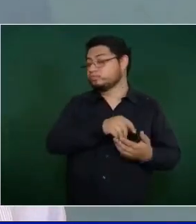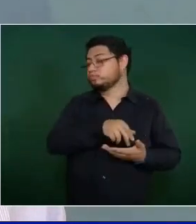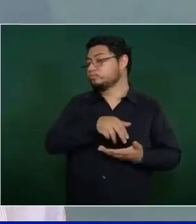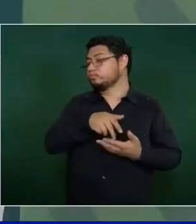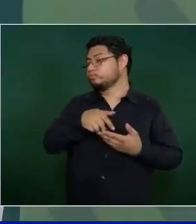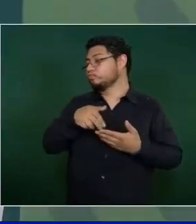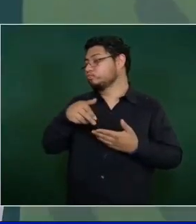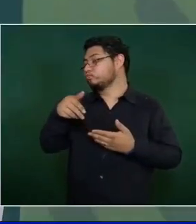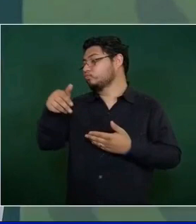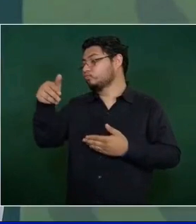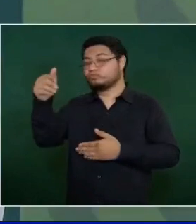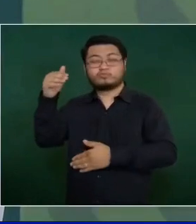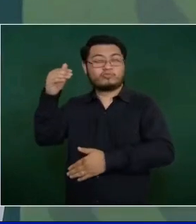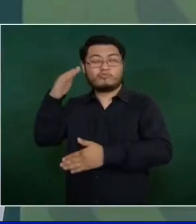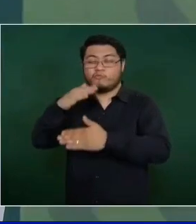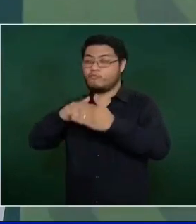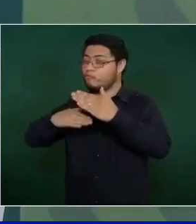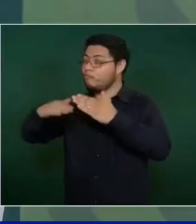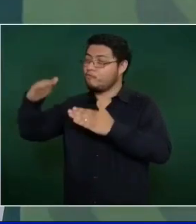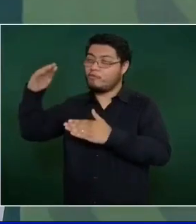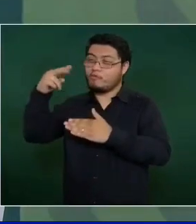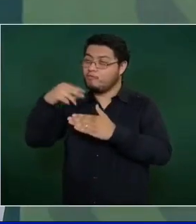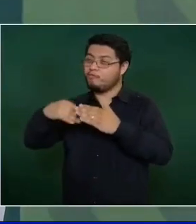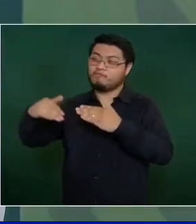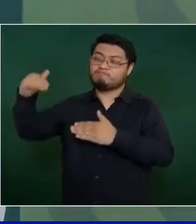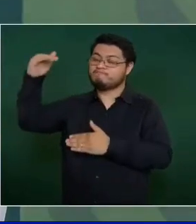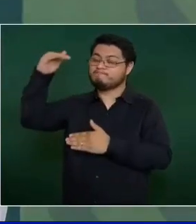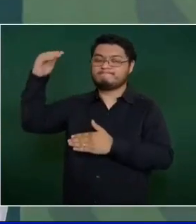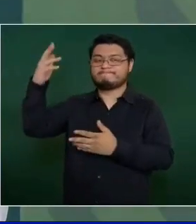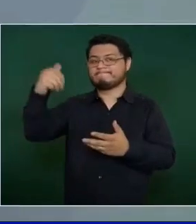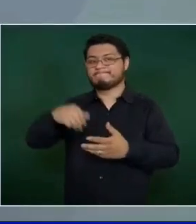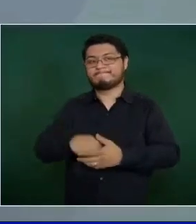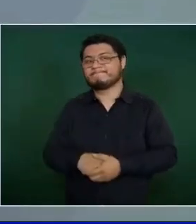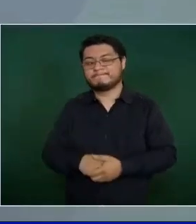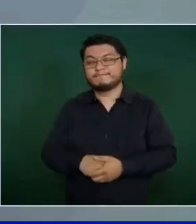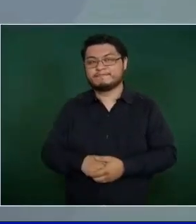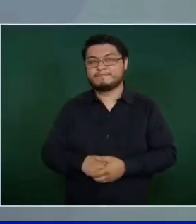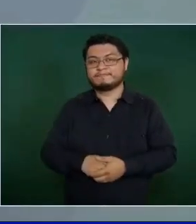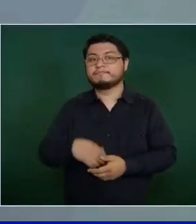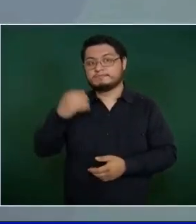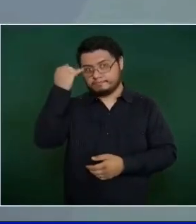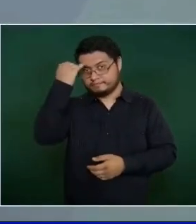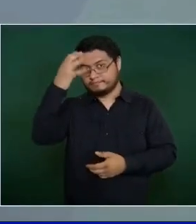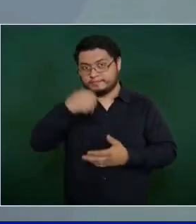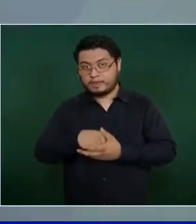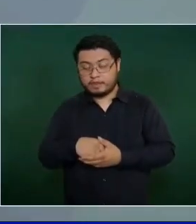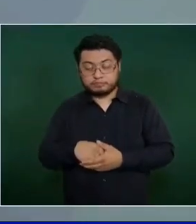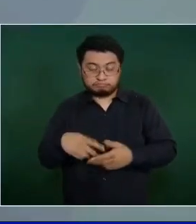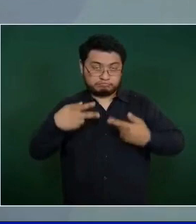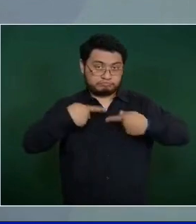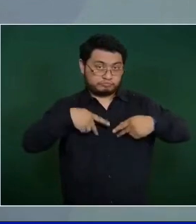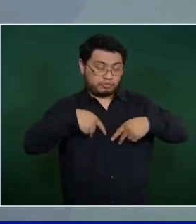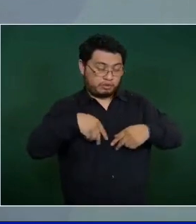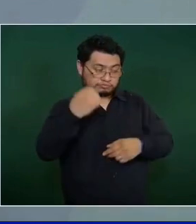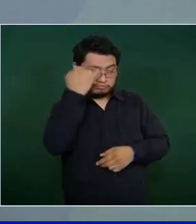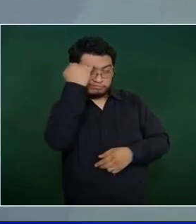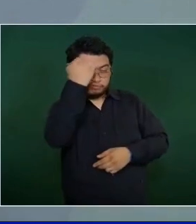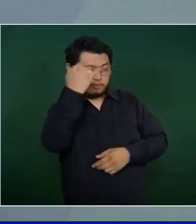hasta peores. Es como los que vienen de la izquierda